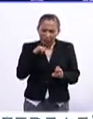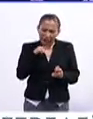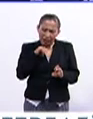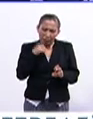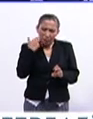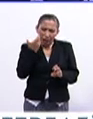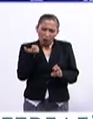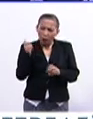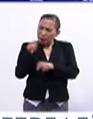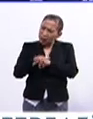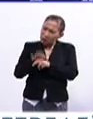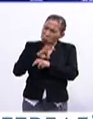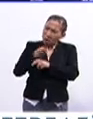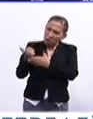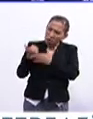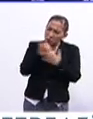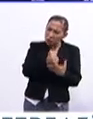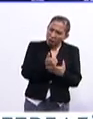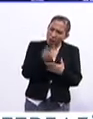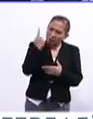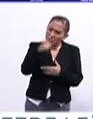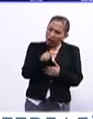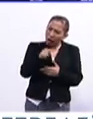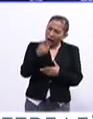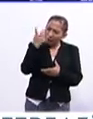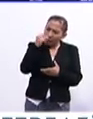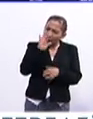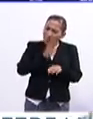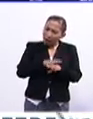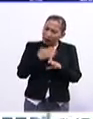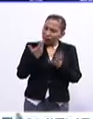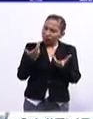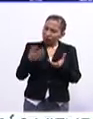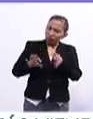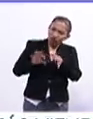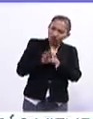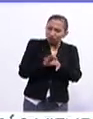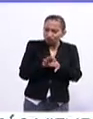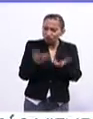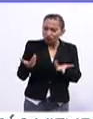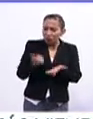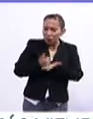pero administración me puede complementar ciertas áreas de